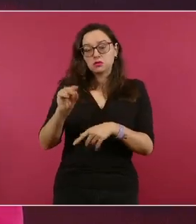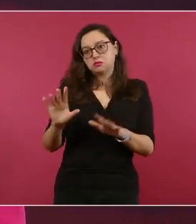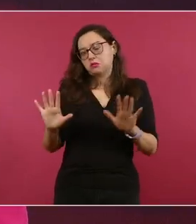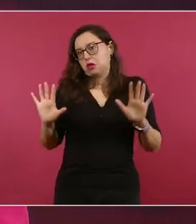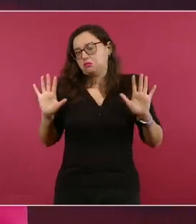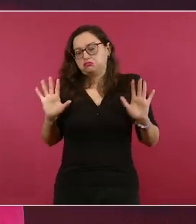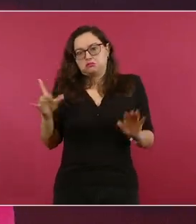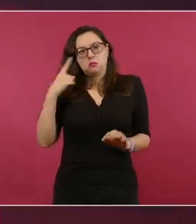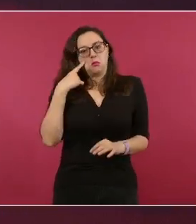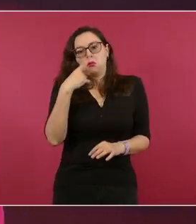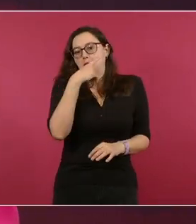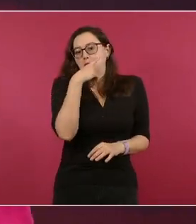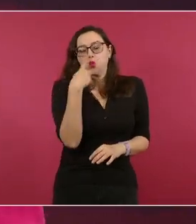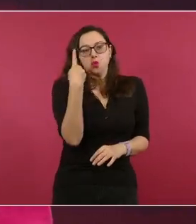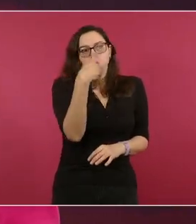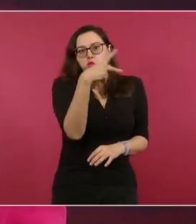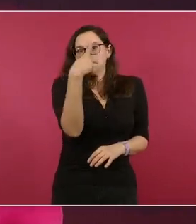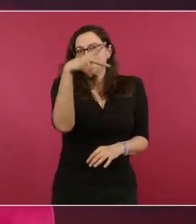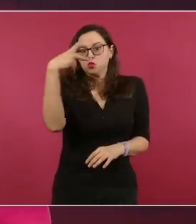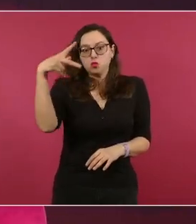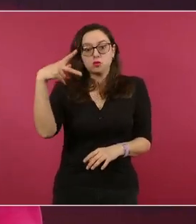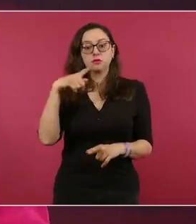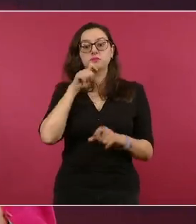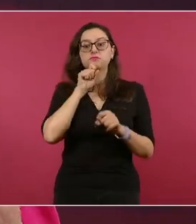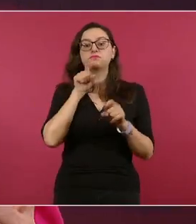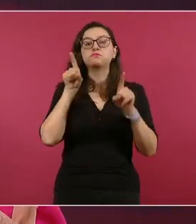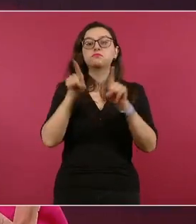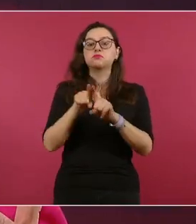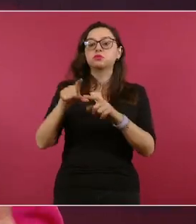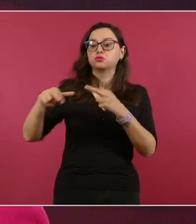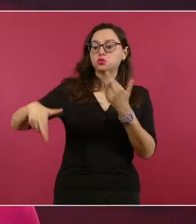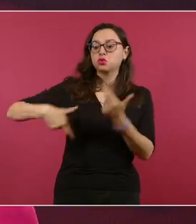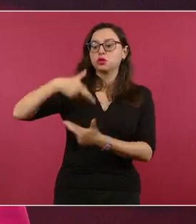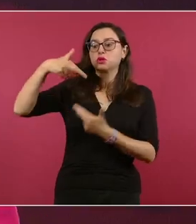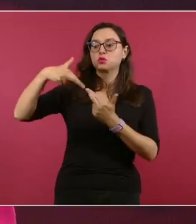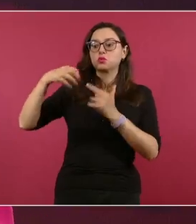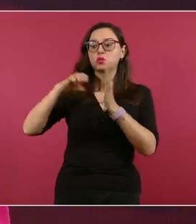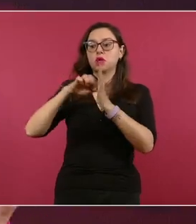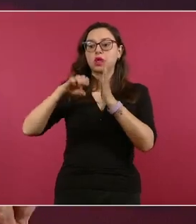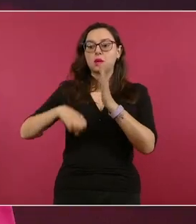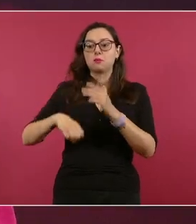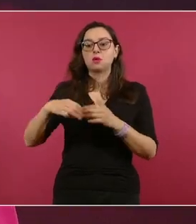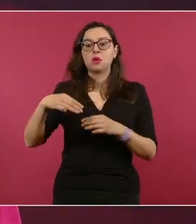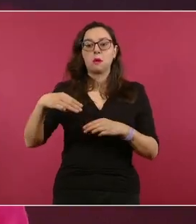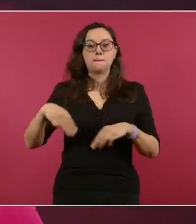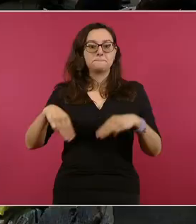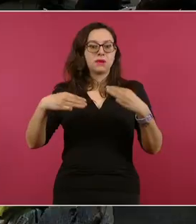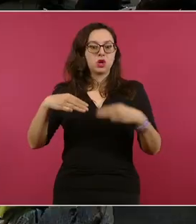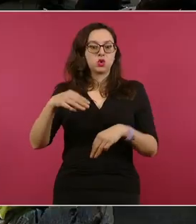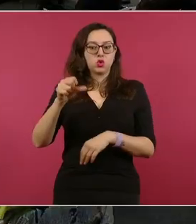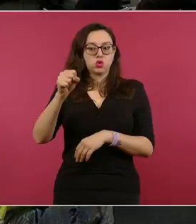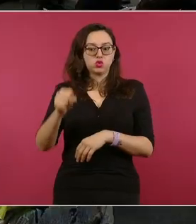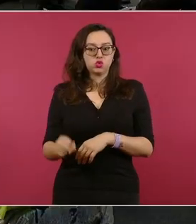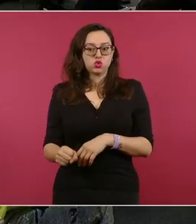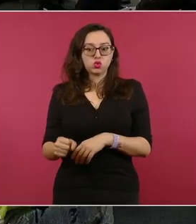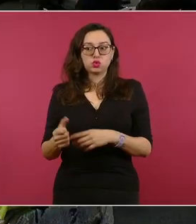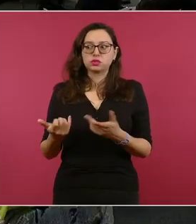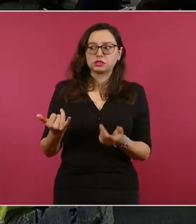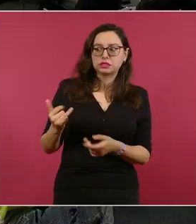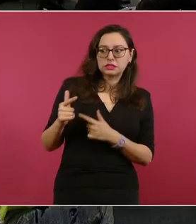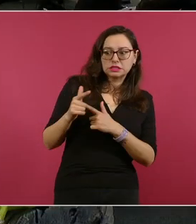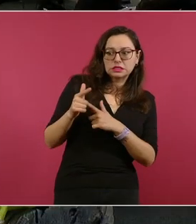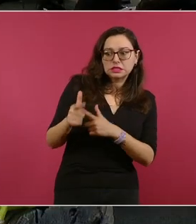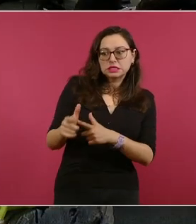y también, yo diría, de los mecanismos regionales como Mercosur, por ejemplo, o en fin. Lo que sí vamos a hacer